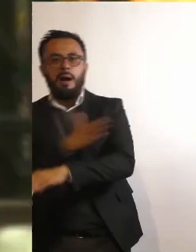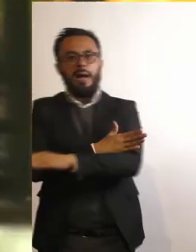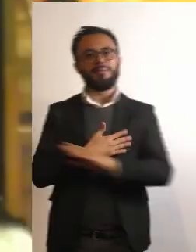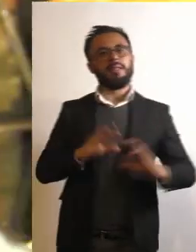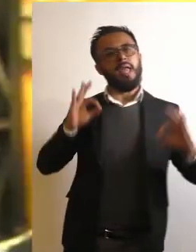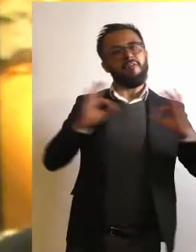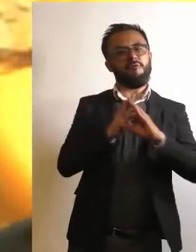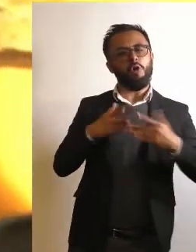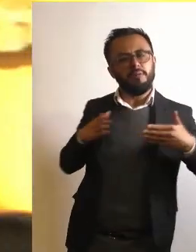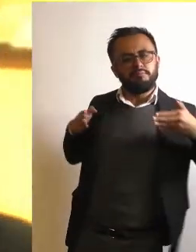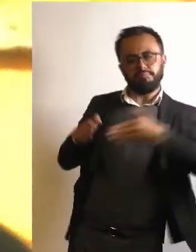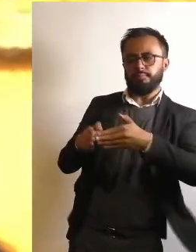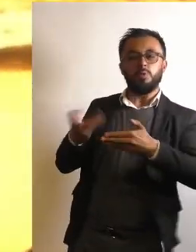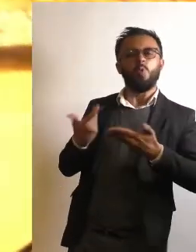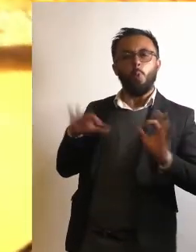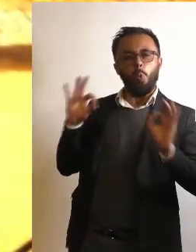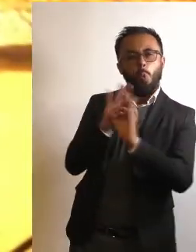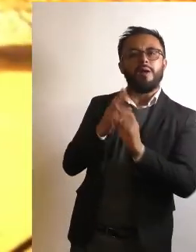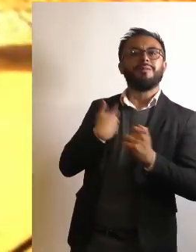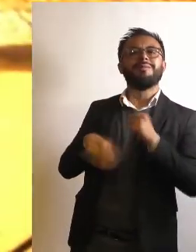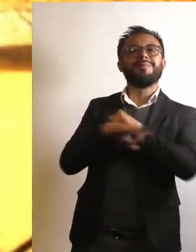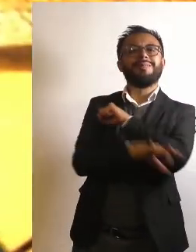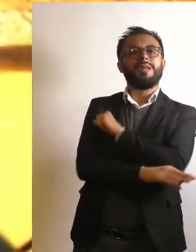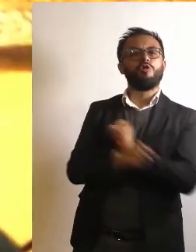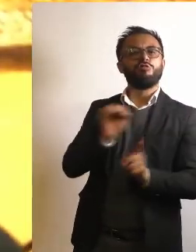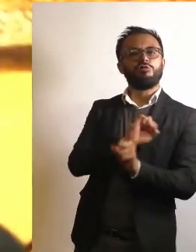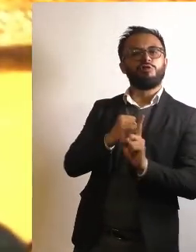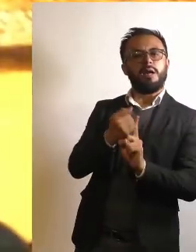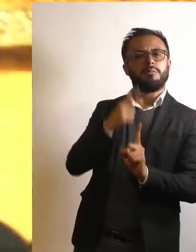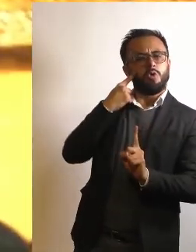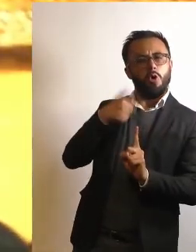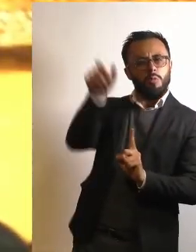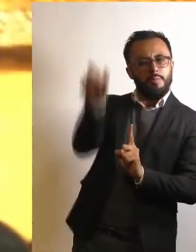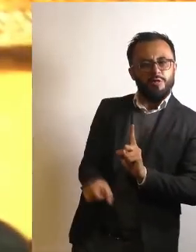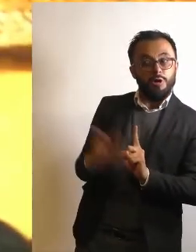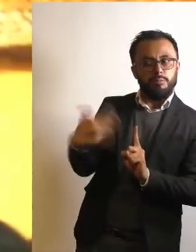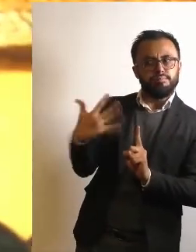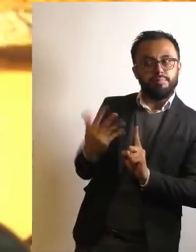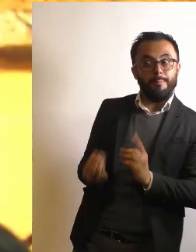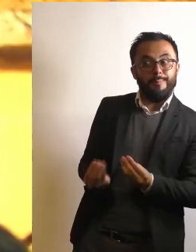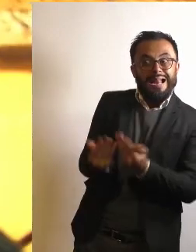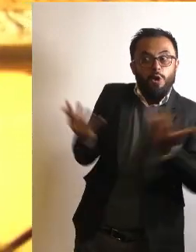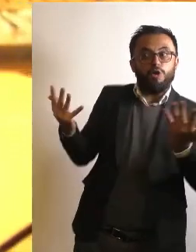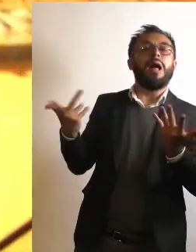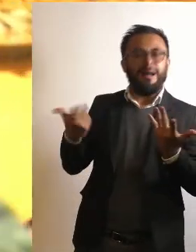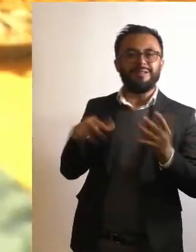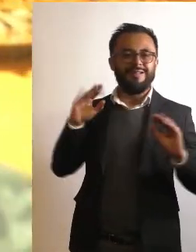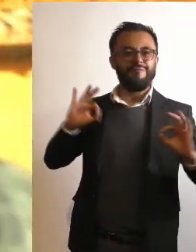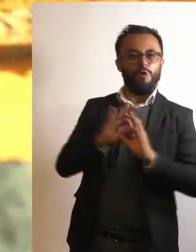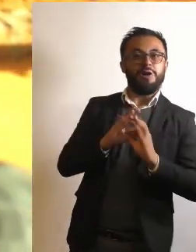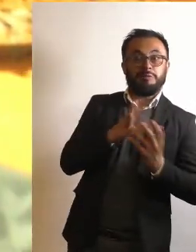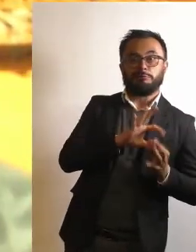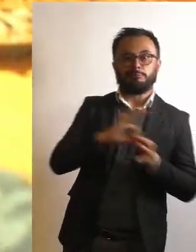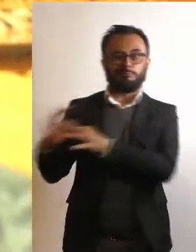nos revalida que tomamos la decisión acertada al apropiar el enfoque. Eso es todo. Gracias.